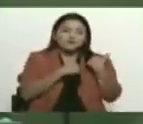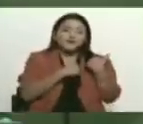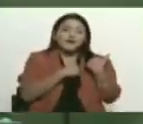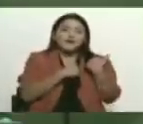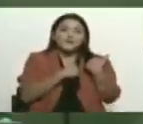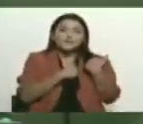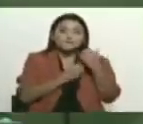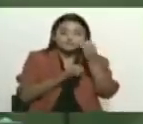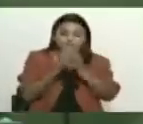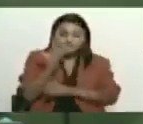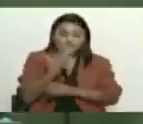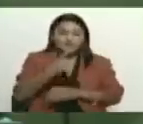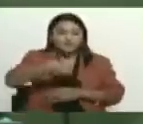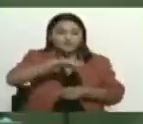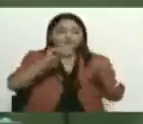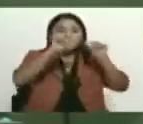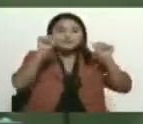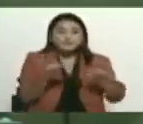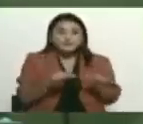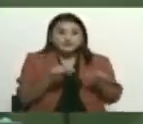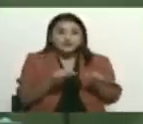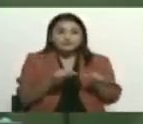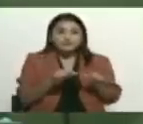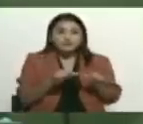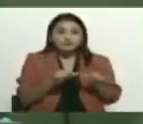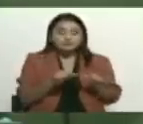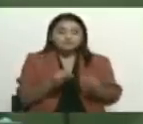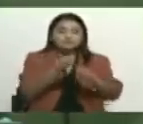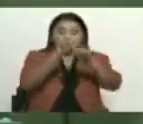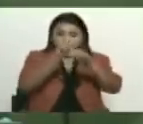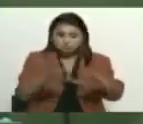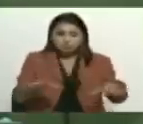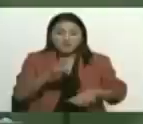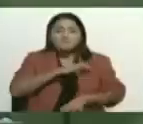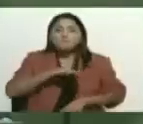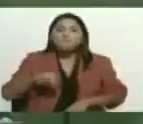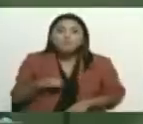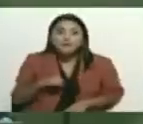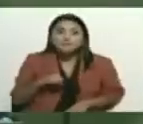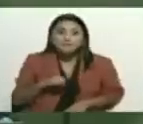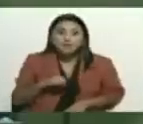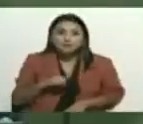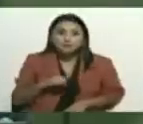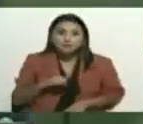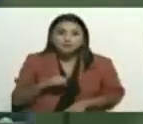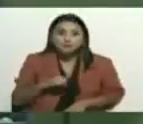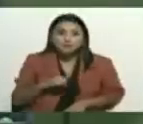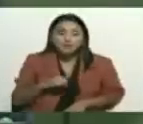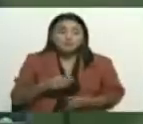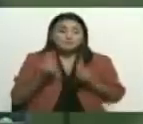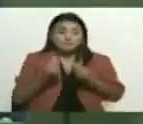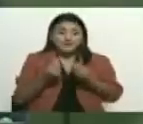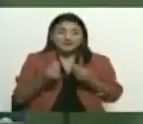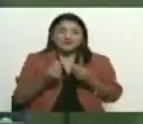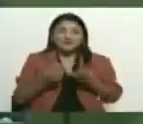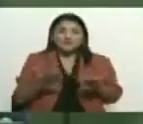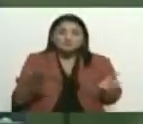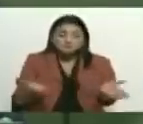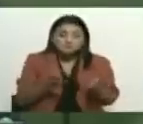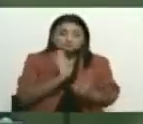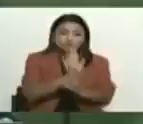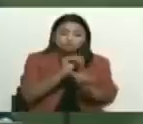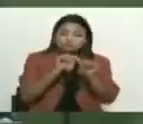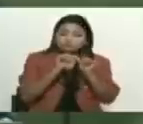una plataforma desde la cual se pueda movilizar a todos los miembros responsables de la comunidad internacional para preservar, promover